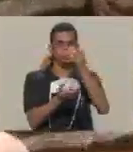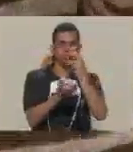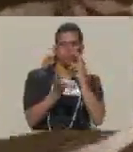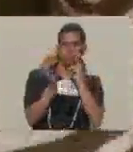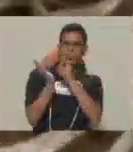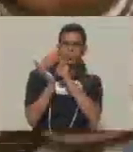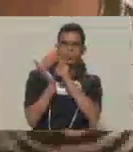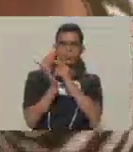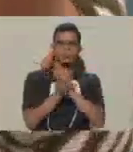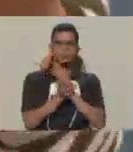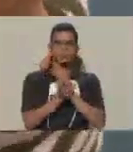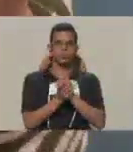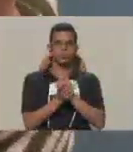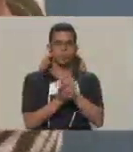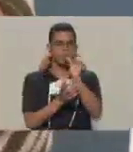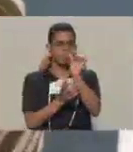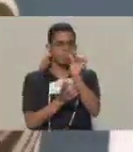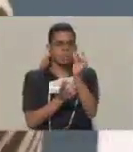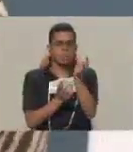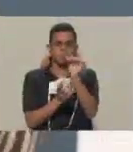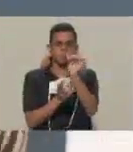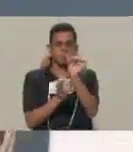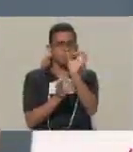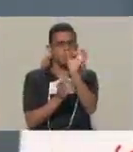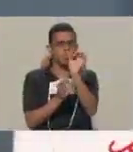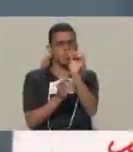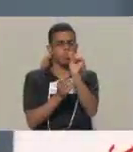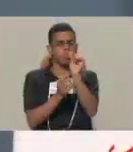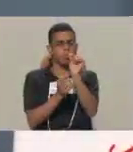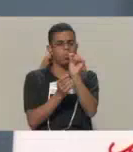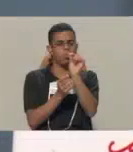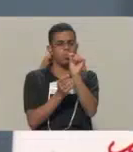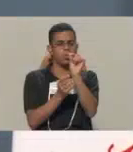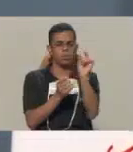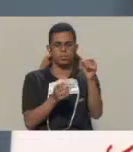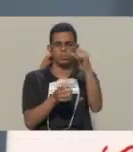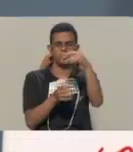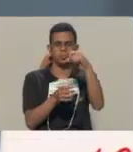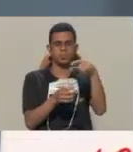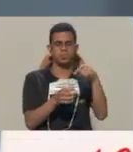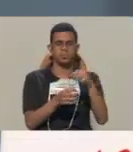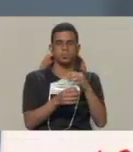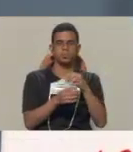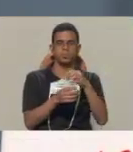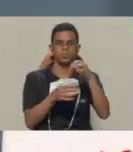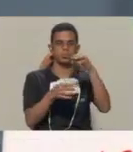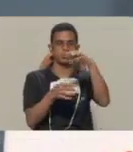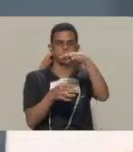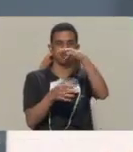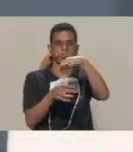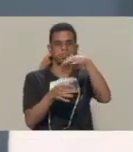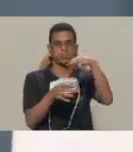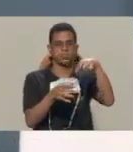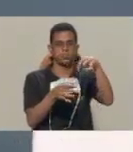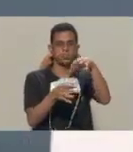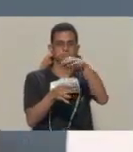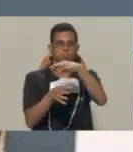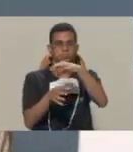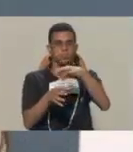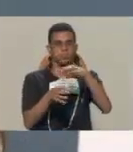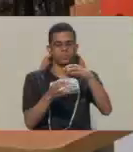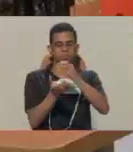frasco, como les muestro aquí, pepitas, ¿verdad? Fíjense, es un simple collar que ya no tenía en uso. Vamos a